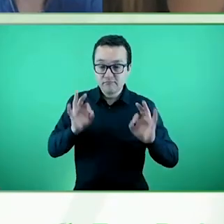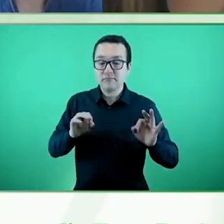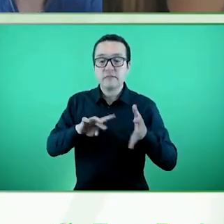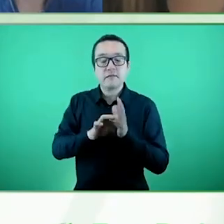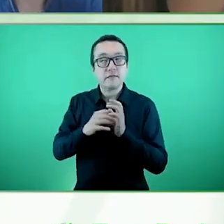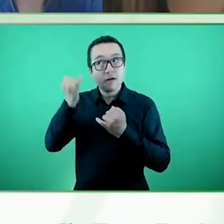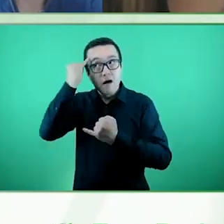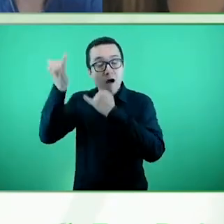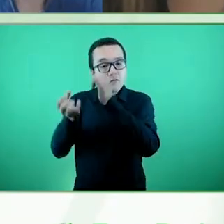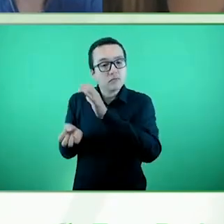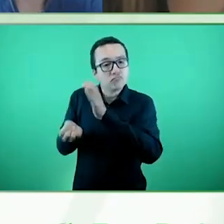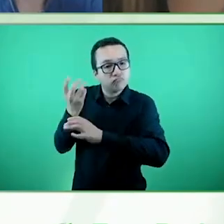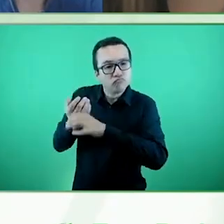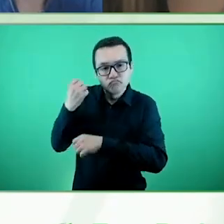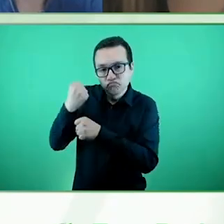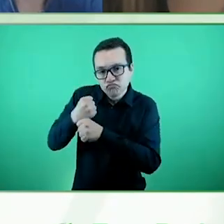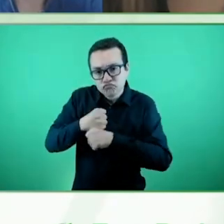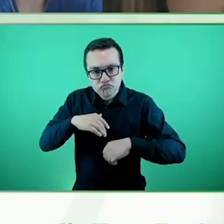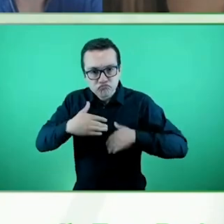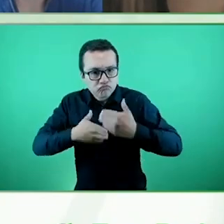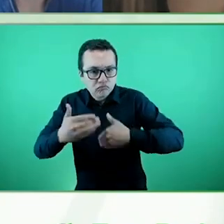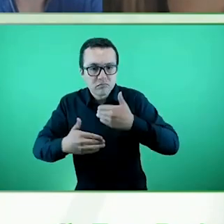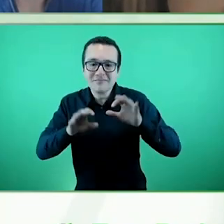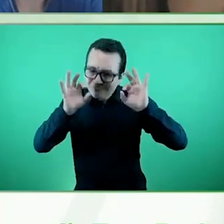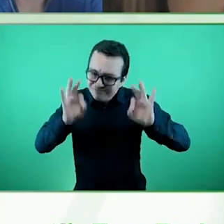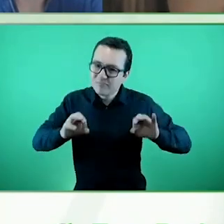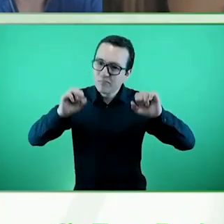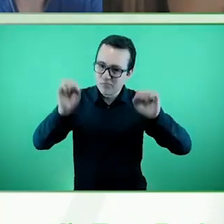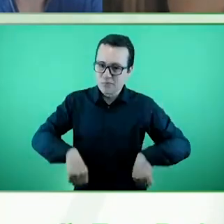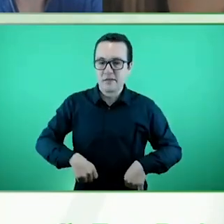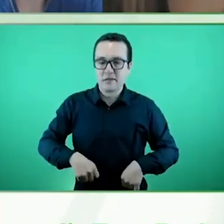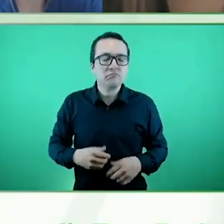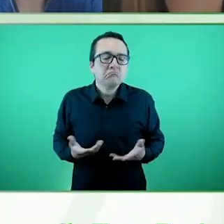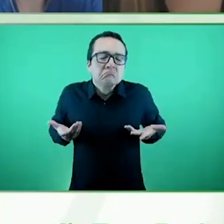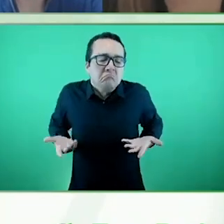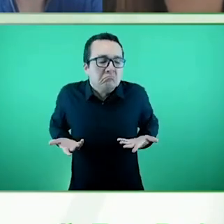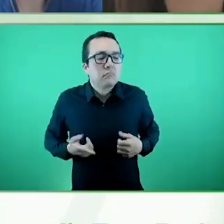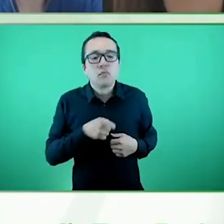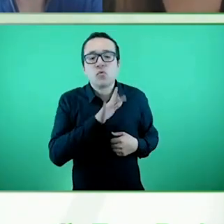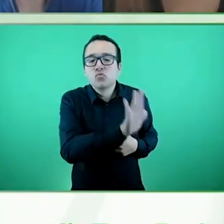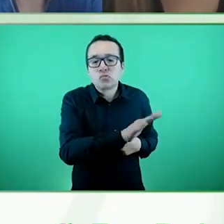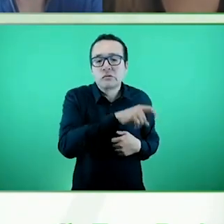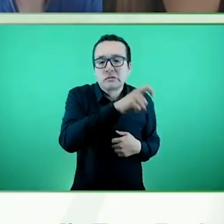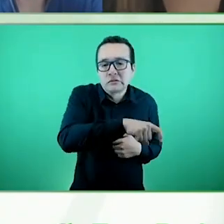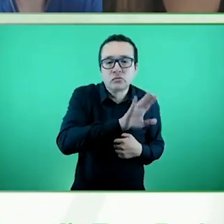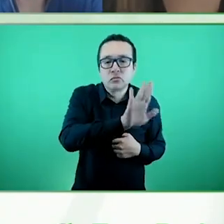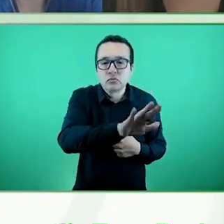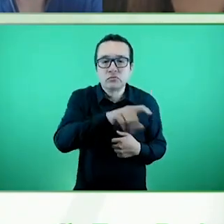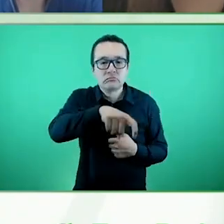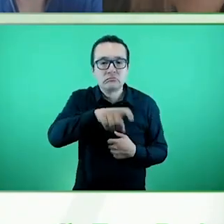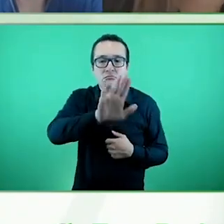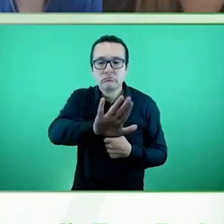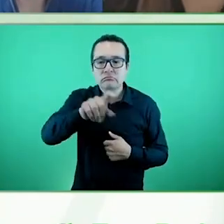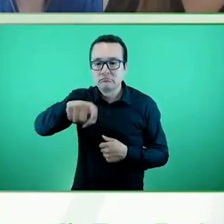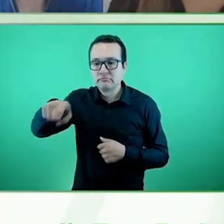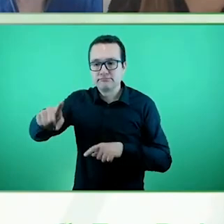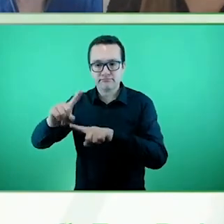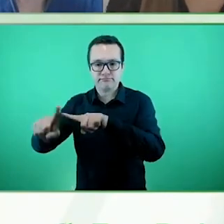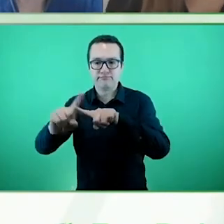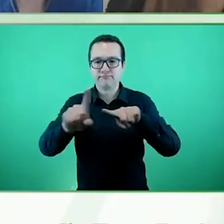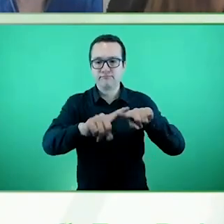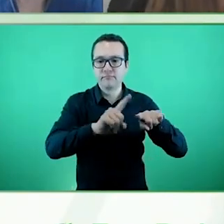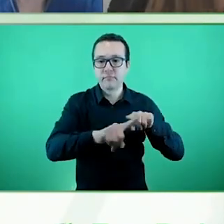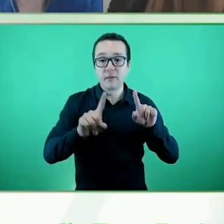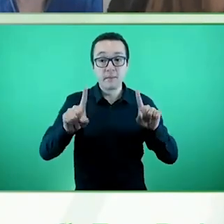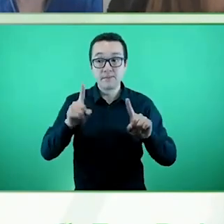necesidades de apoyo que puedan tener. Con lo cual, yo creo que nuestro objetivo en general es llegar a más personas con discapacidad, promover el emprendimiento